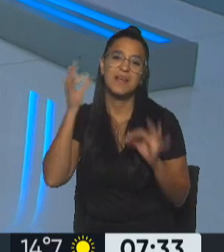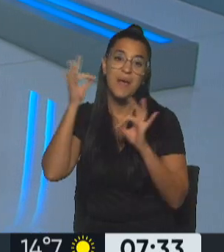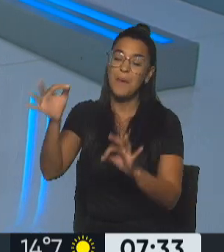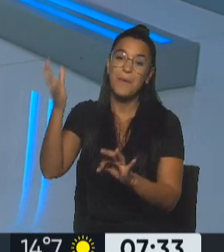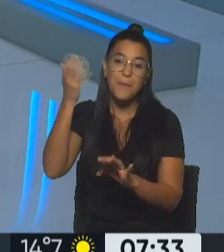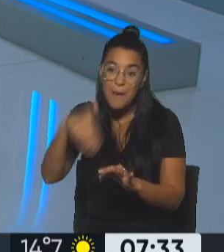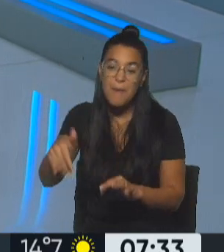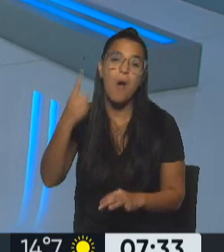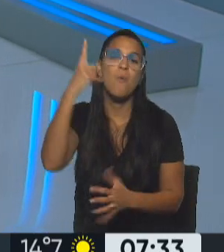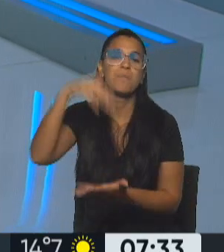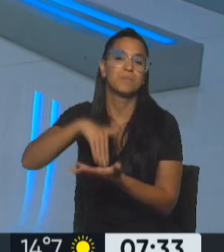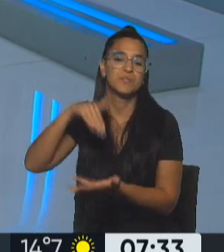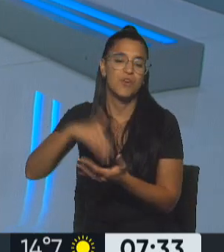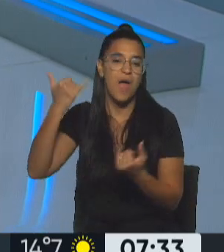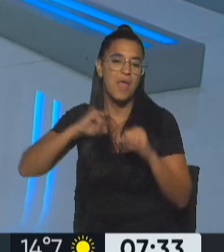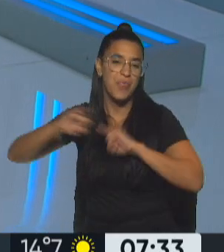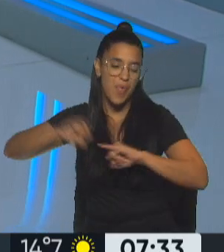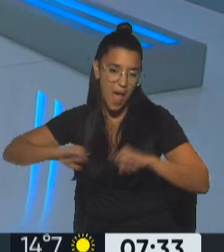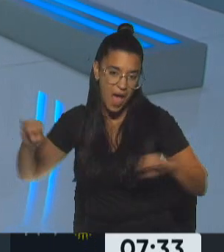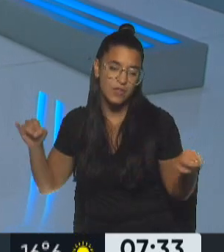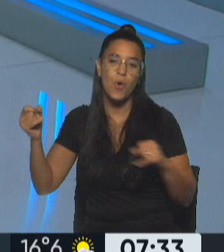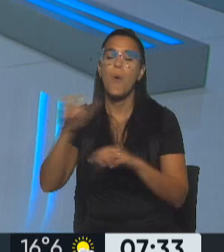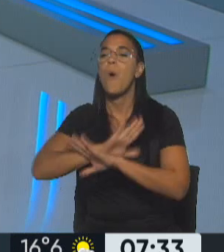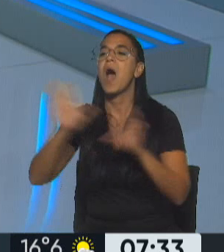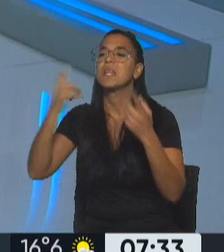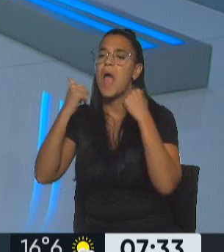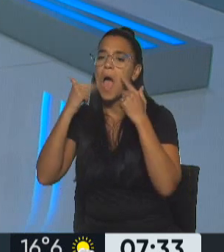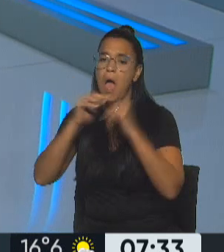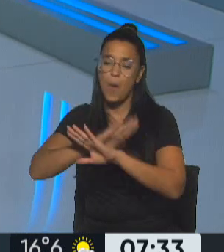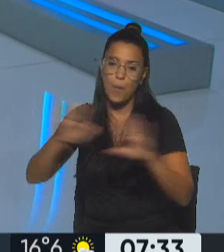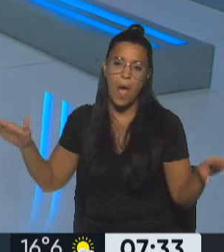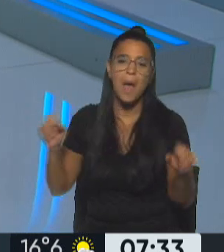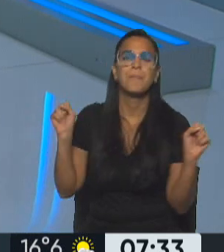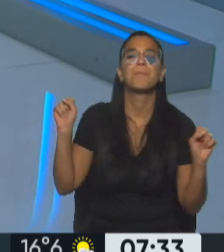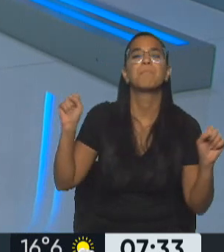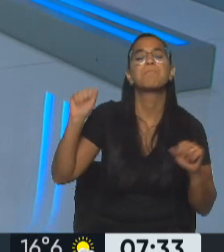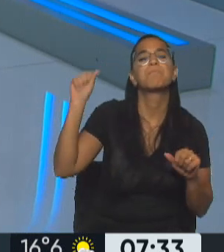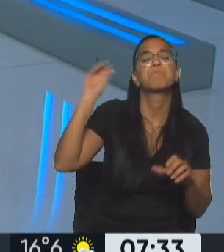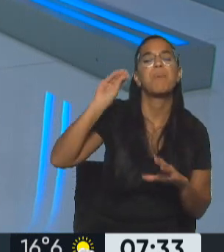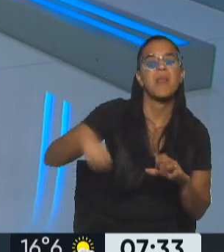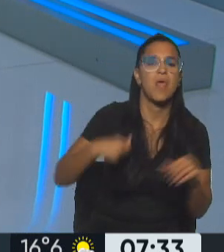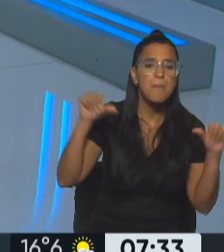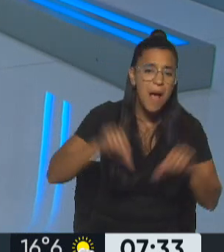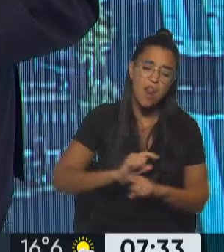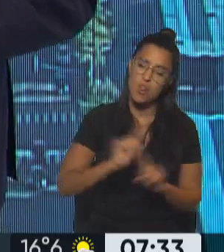al millón y aparte con datos. Dejen de llorar, no sean malos perdedores, Argentina campeón del mundo.